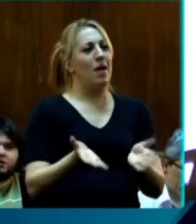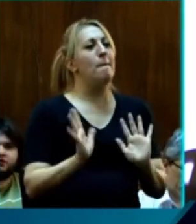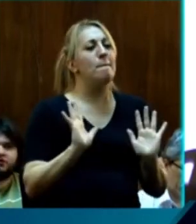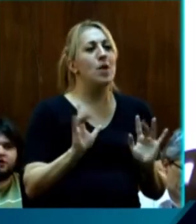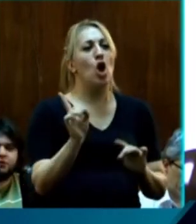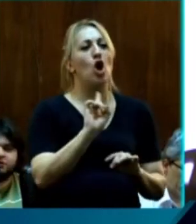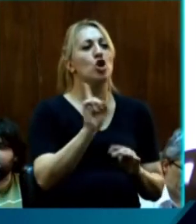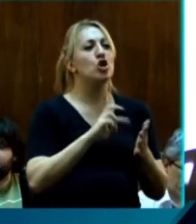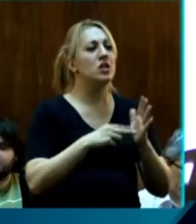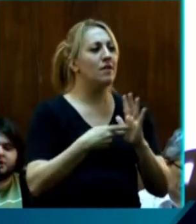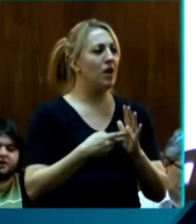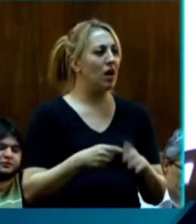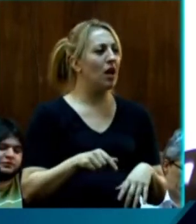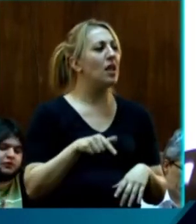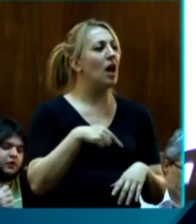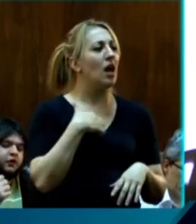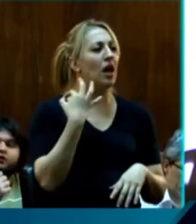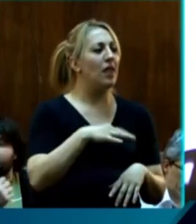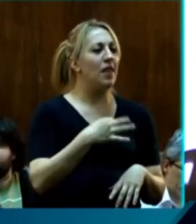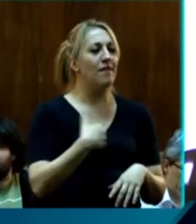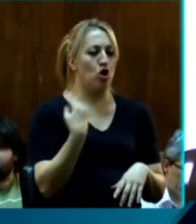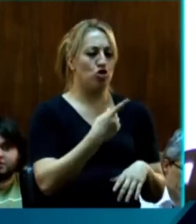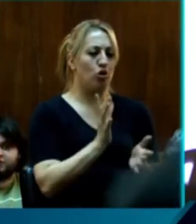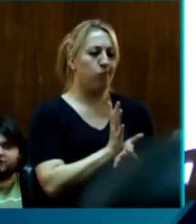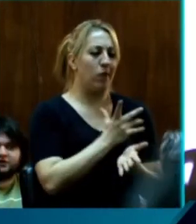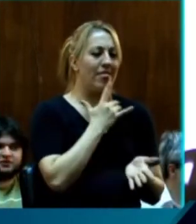no significa esto que no merezca una denuncia categórica de nuestra parte. Gracias, presidente.